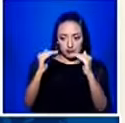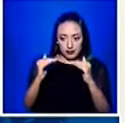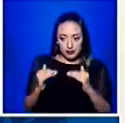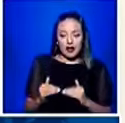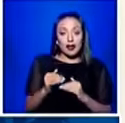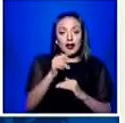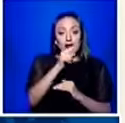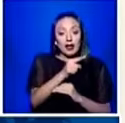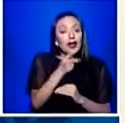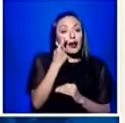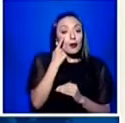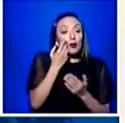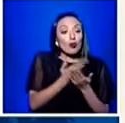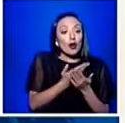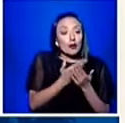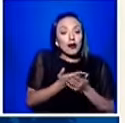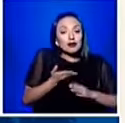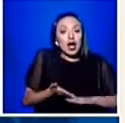haber sido